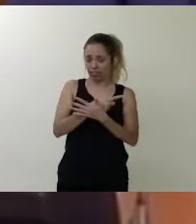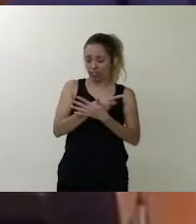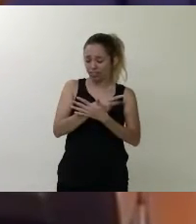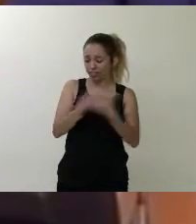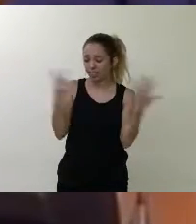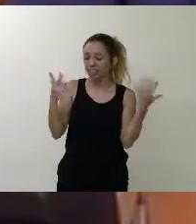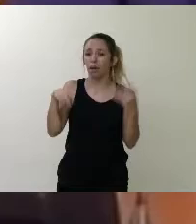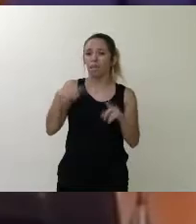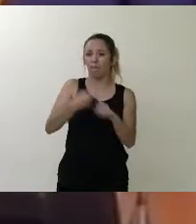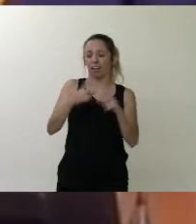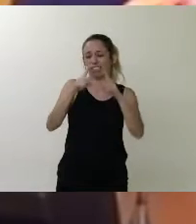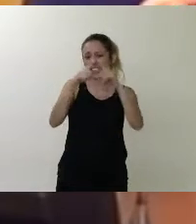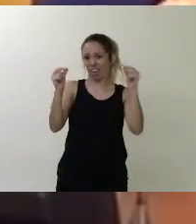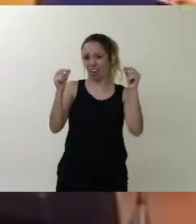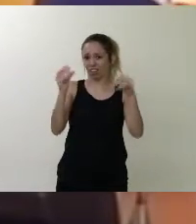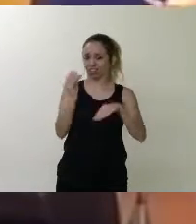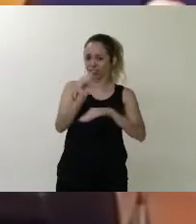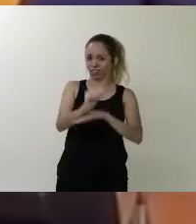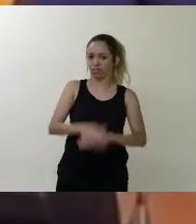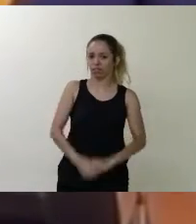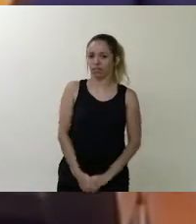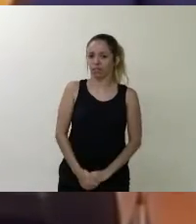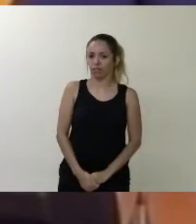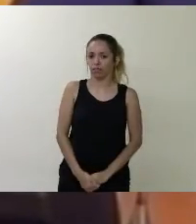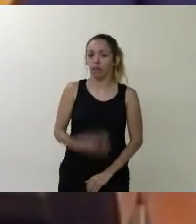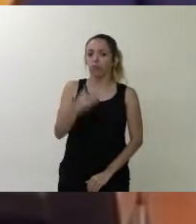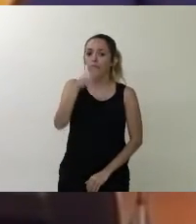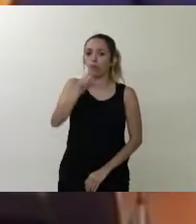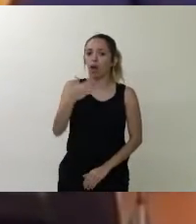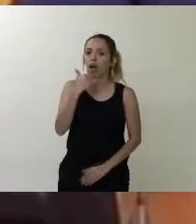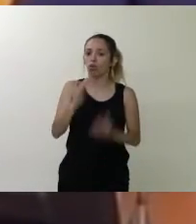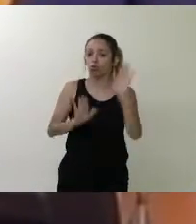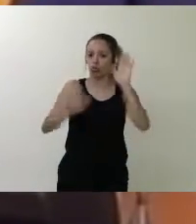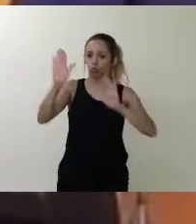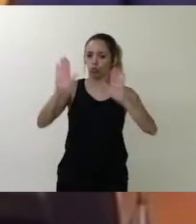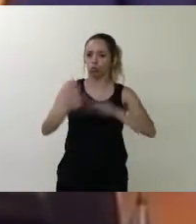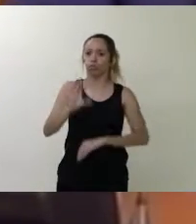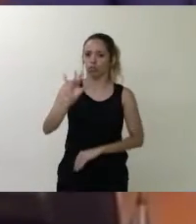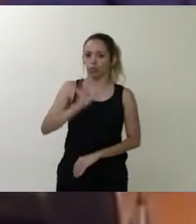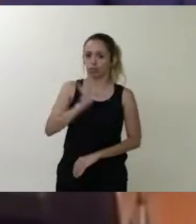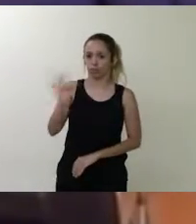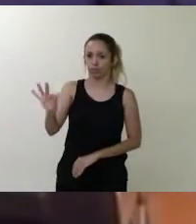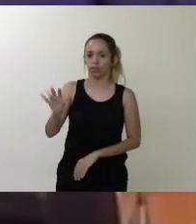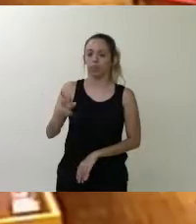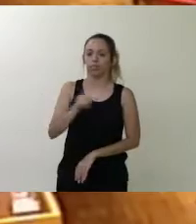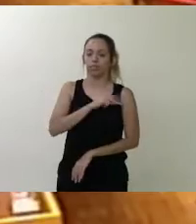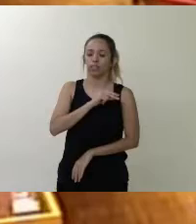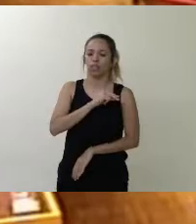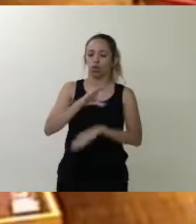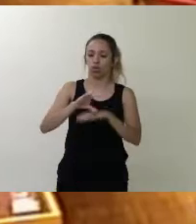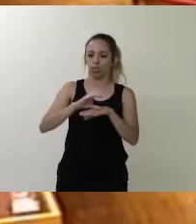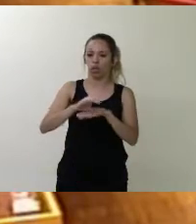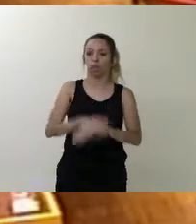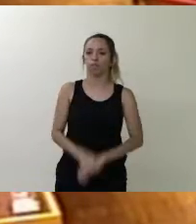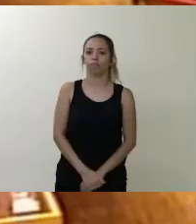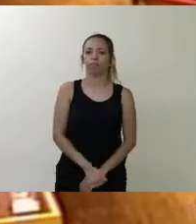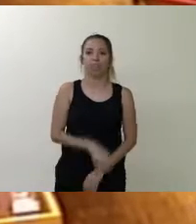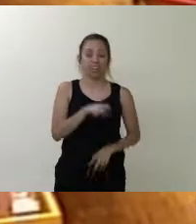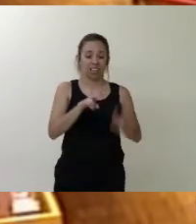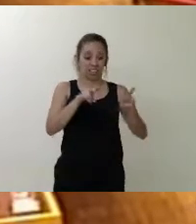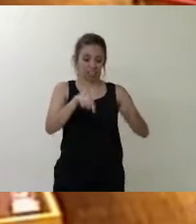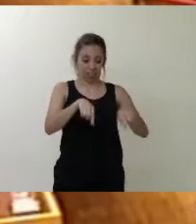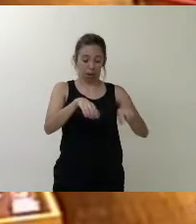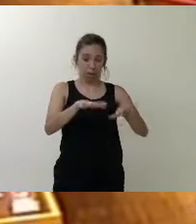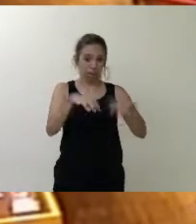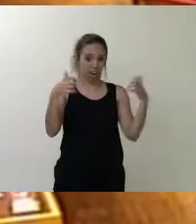Social y Sociounitario de Tenerife. ¿Alguna intervención? Sí, señor consejero. Bueno, hoy lo que nos llama la atención en este pleno